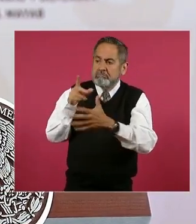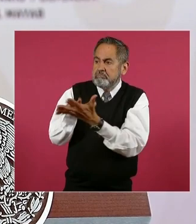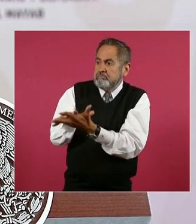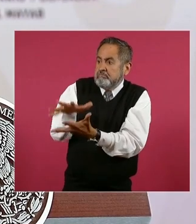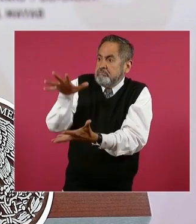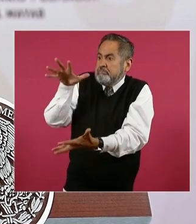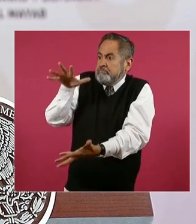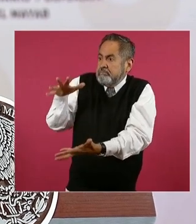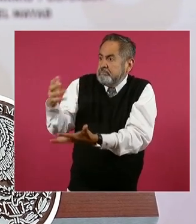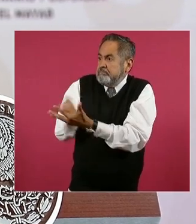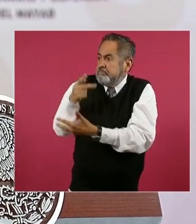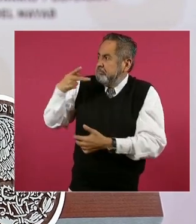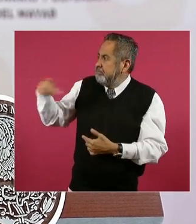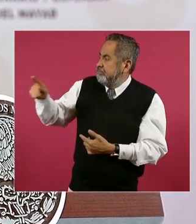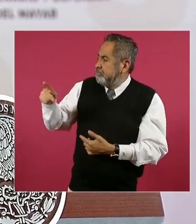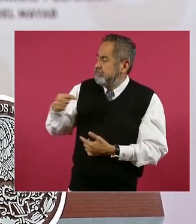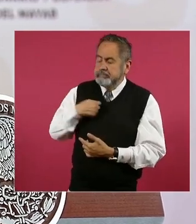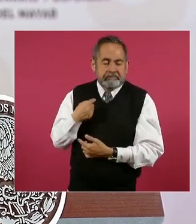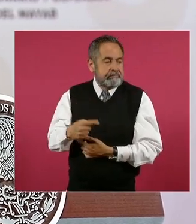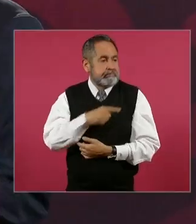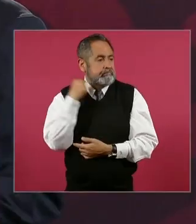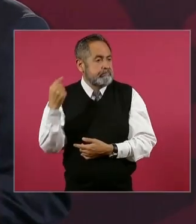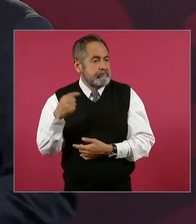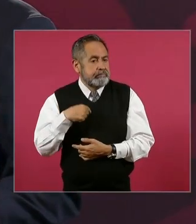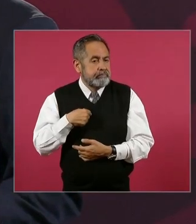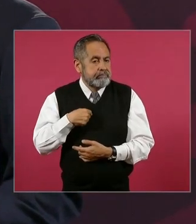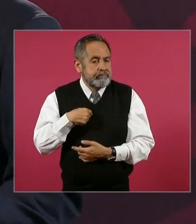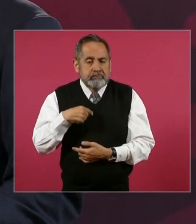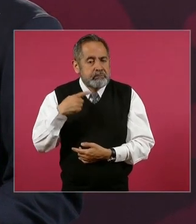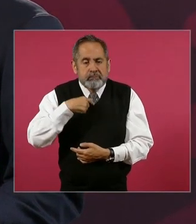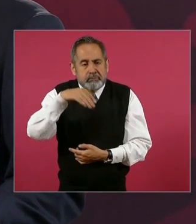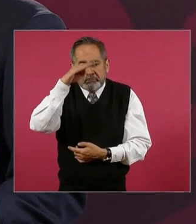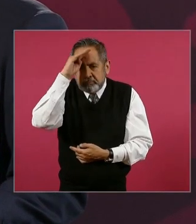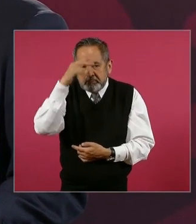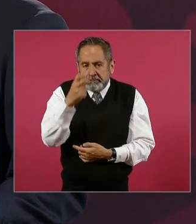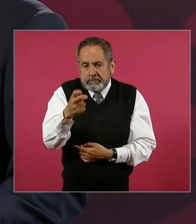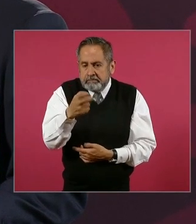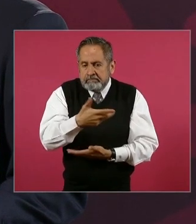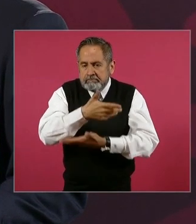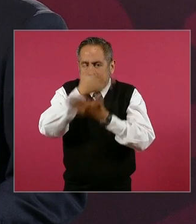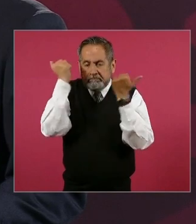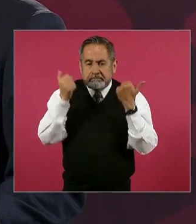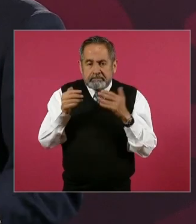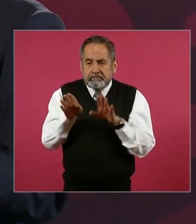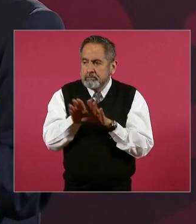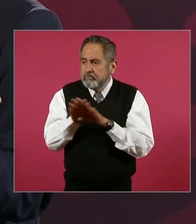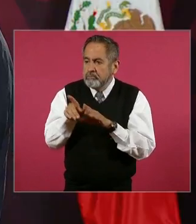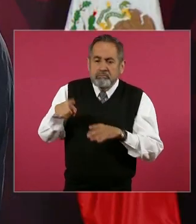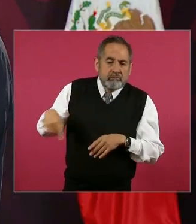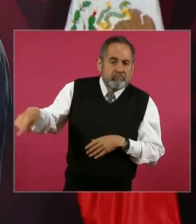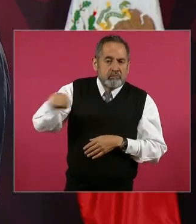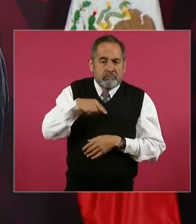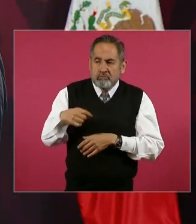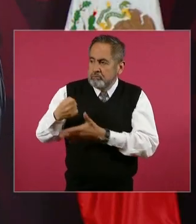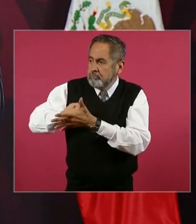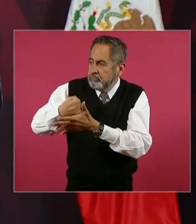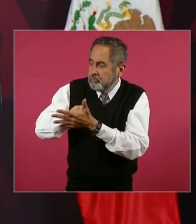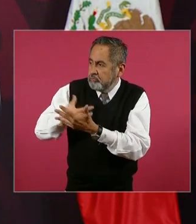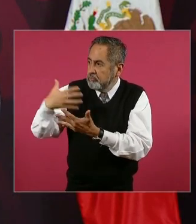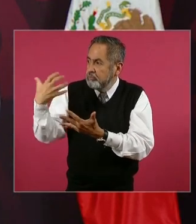Este iba a tener el movimiento de transformación mayoría